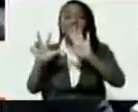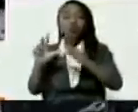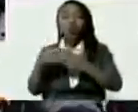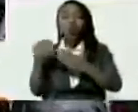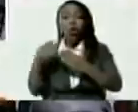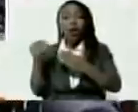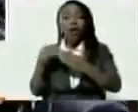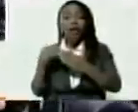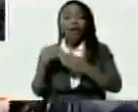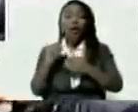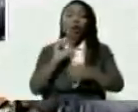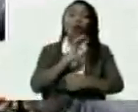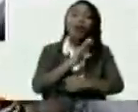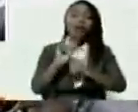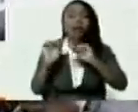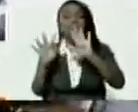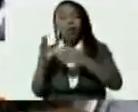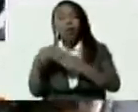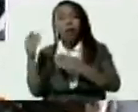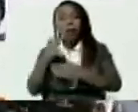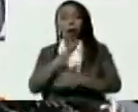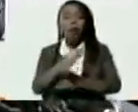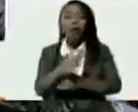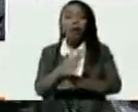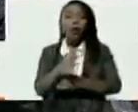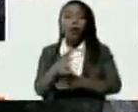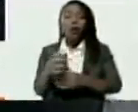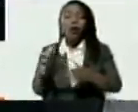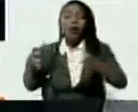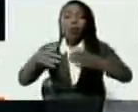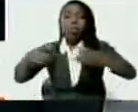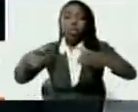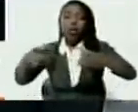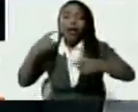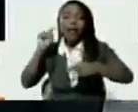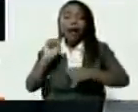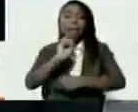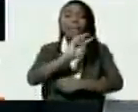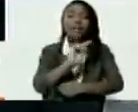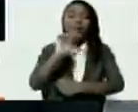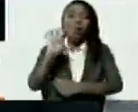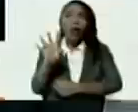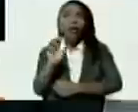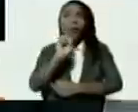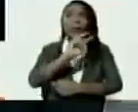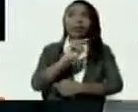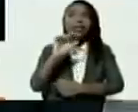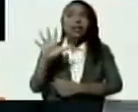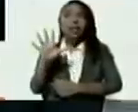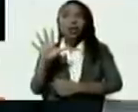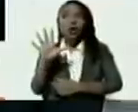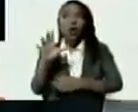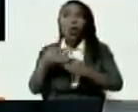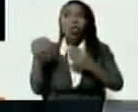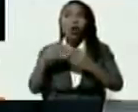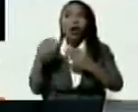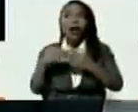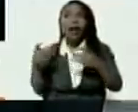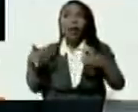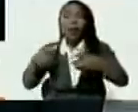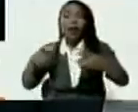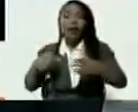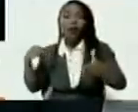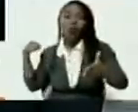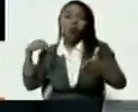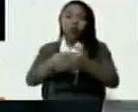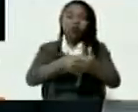barril, a 24, 25 dólares el barril, lo cual